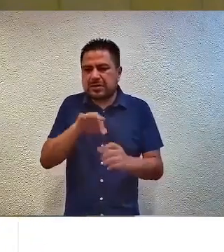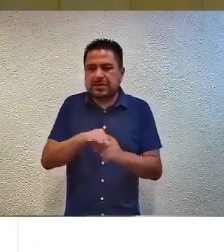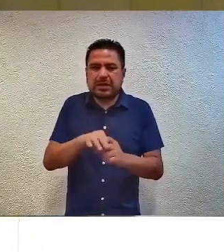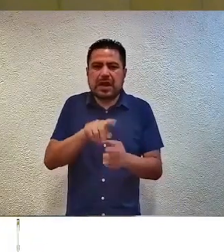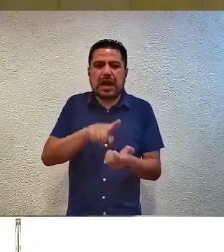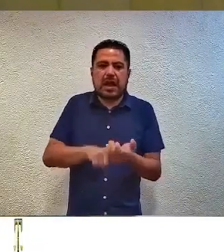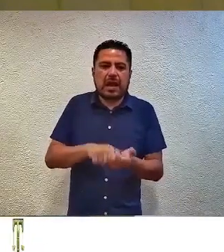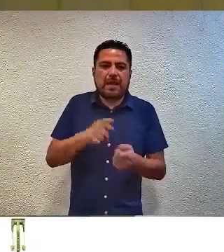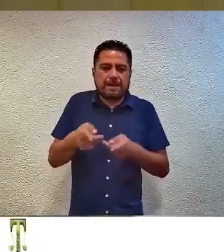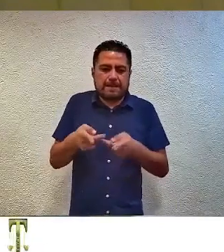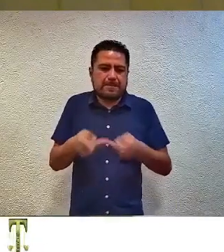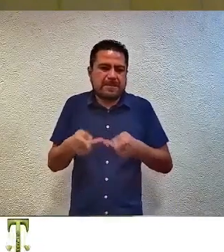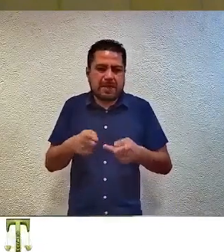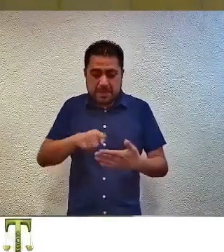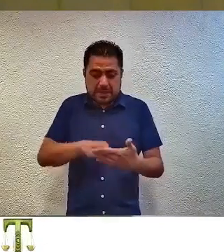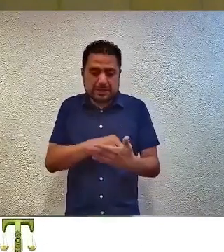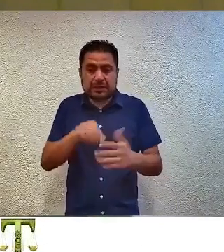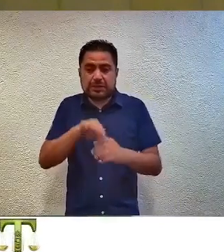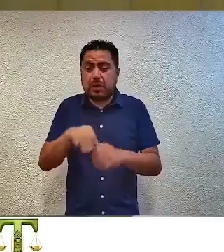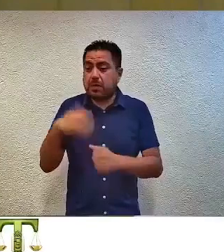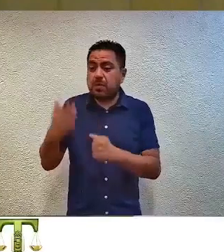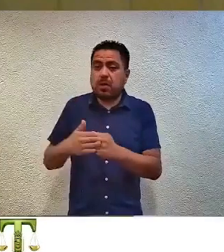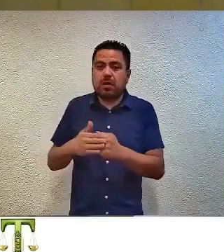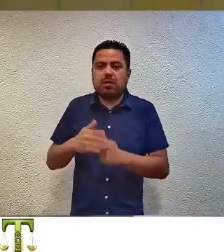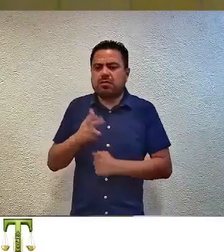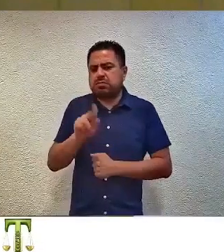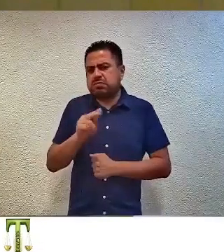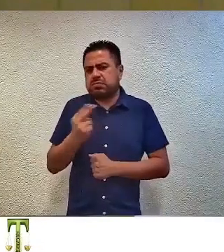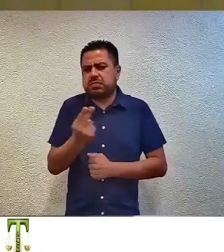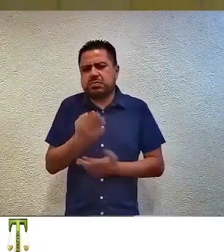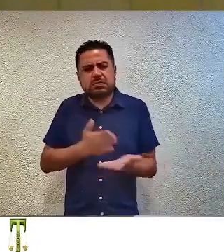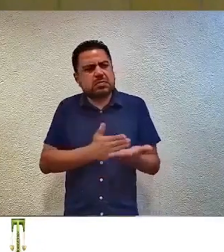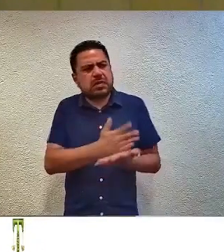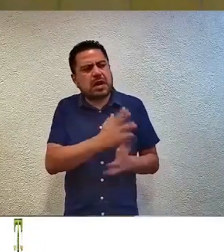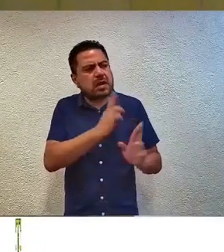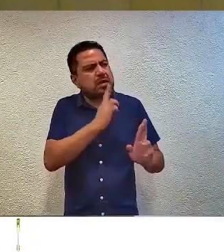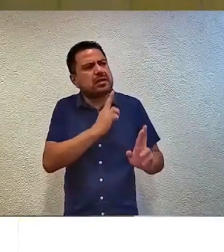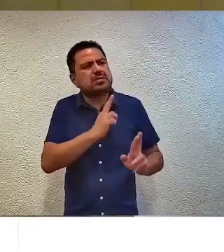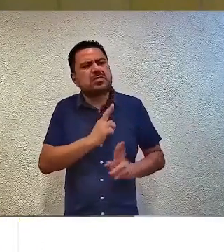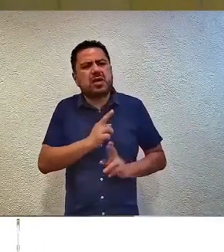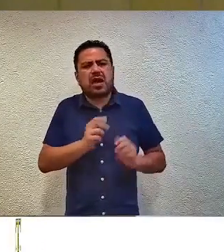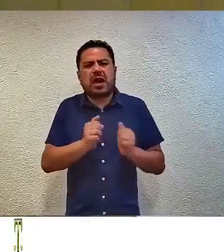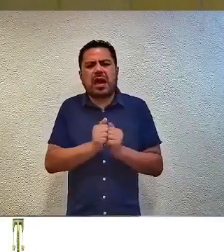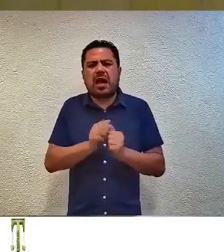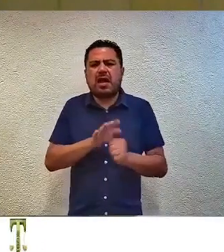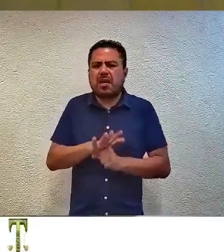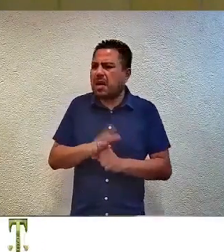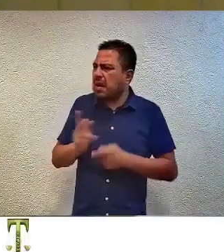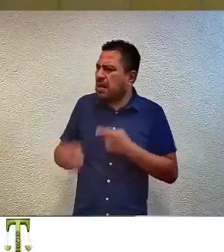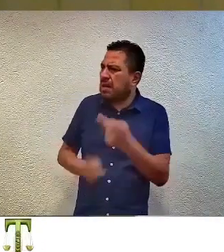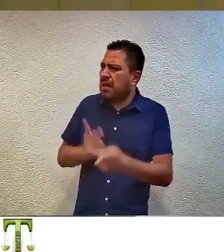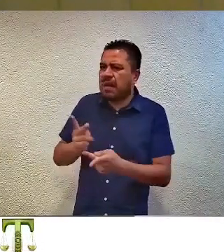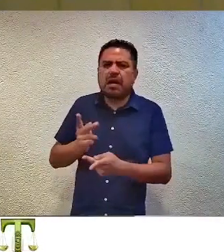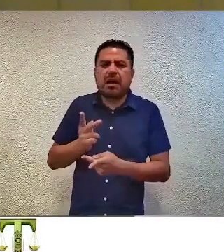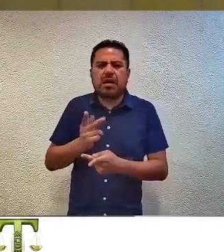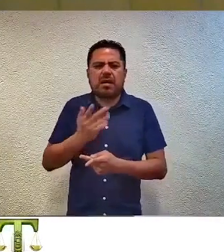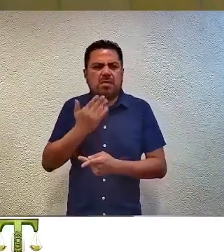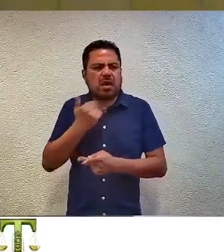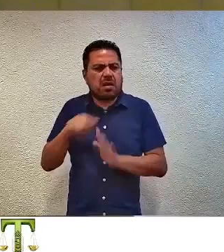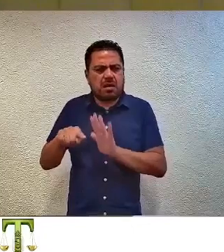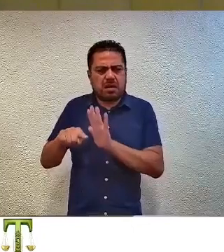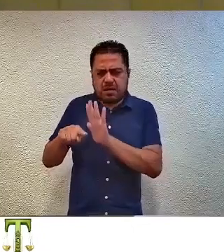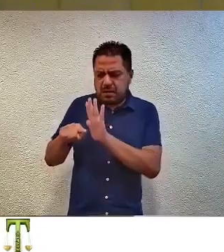de preparación de la elección, sin necesidad de acudir a la emisión de una respuesta recaída a una consulta para producir algún efecto negativo.